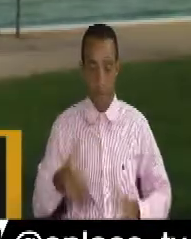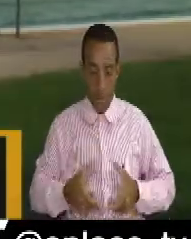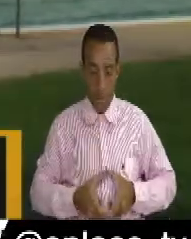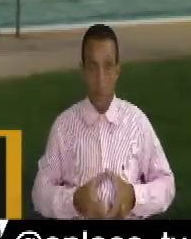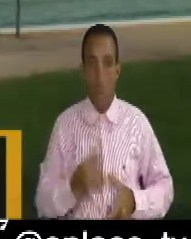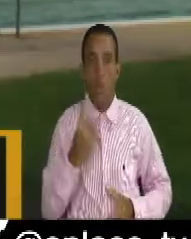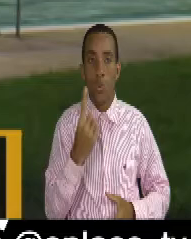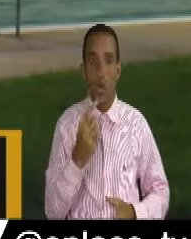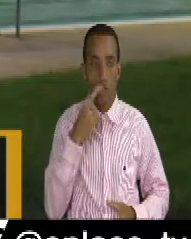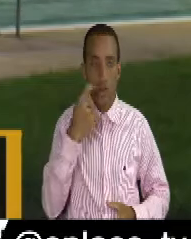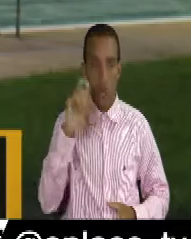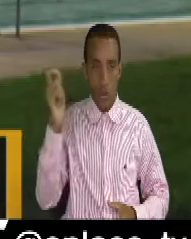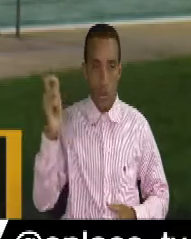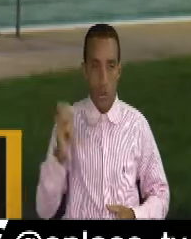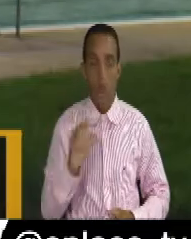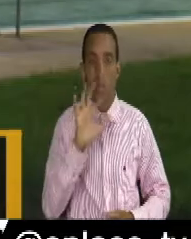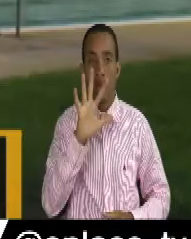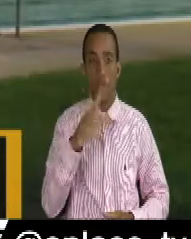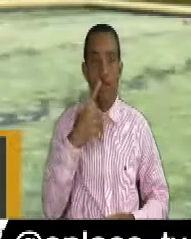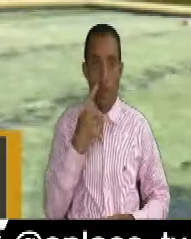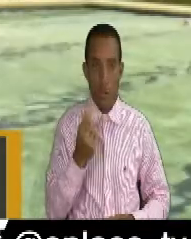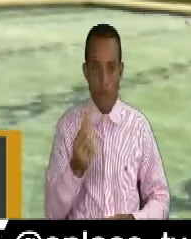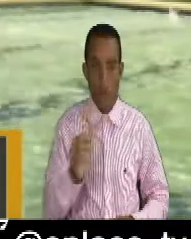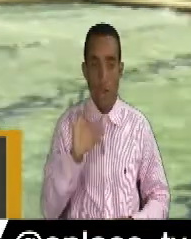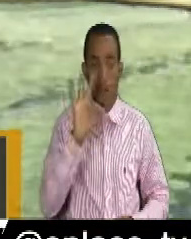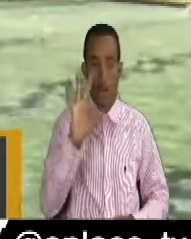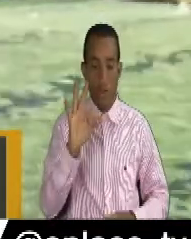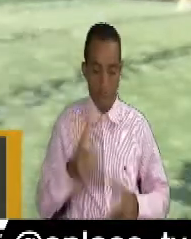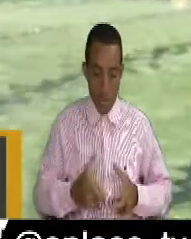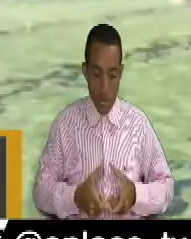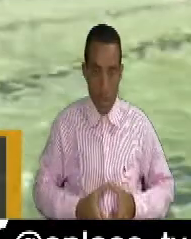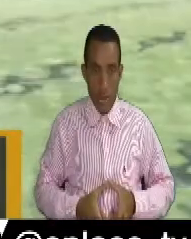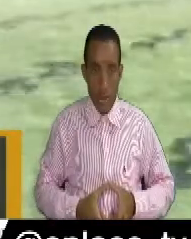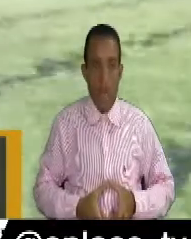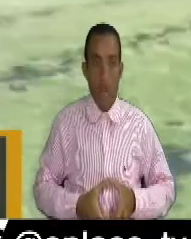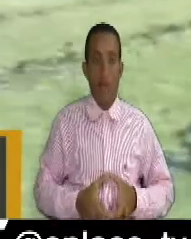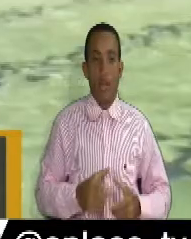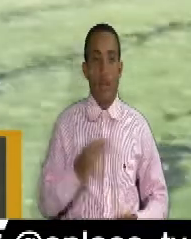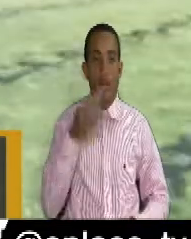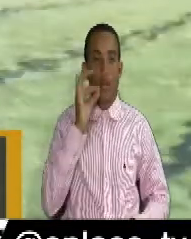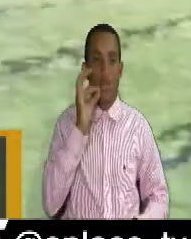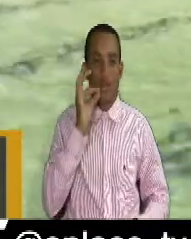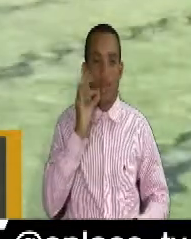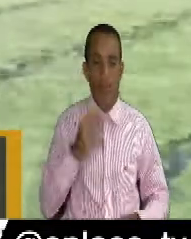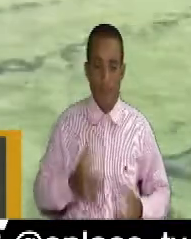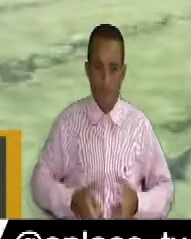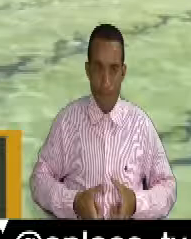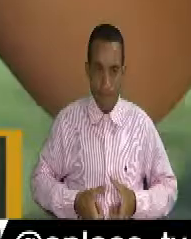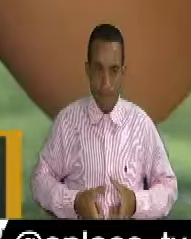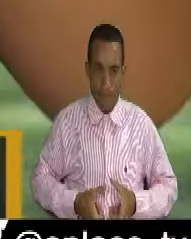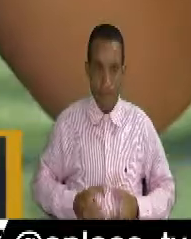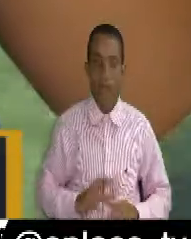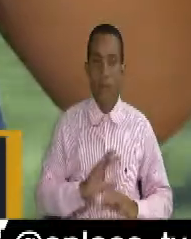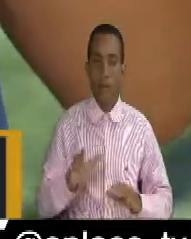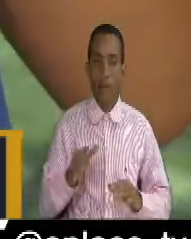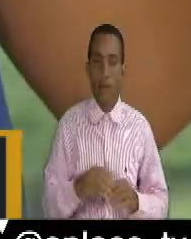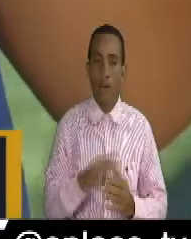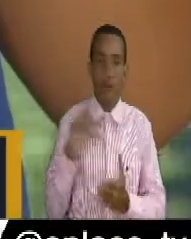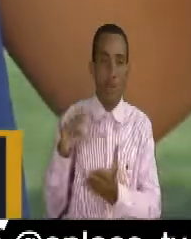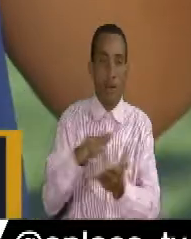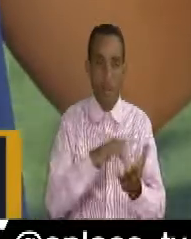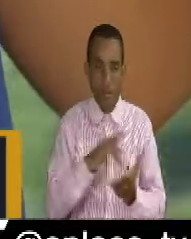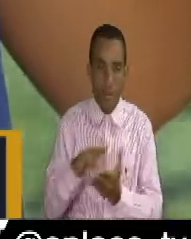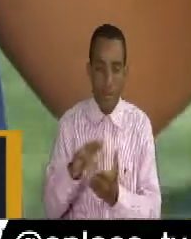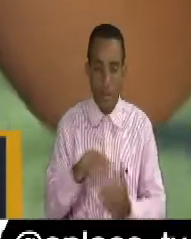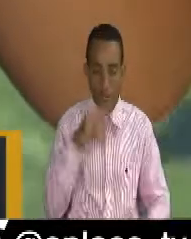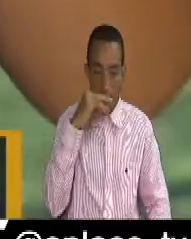oro, 5 de plata y 3 de bronce. 173 deportistas de 12 clubes del departamento participaron de este campeonato, donde los niños de